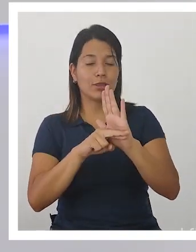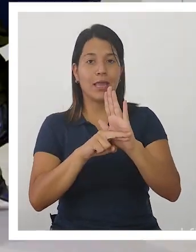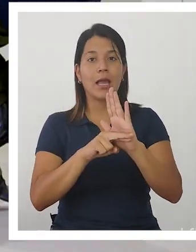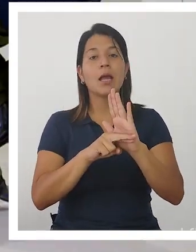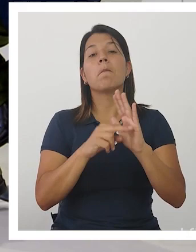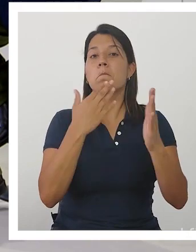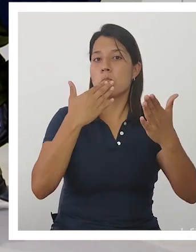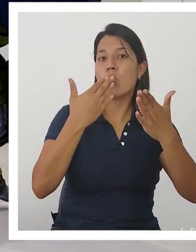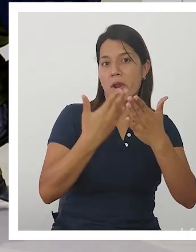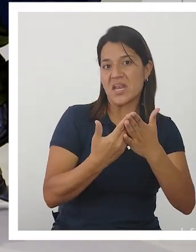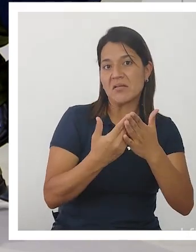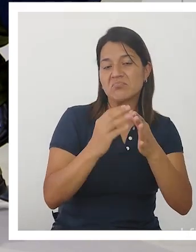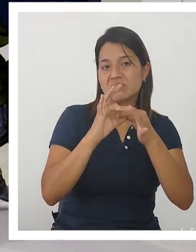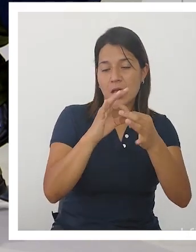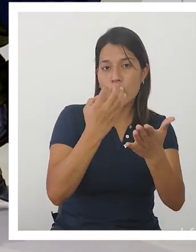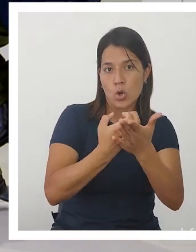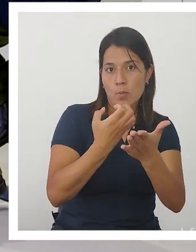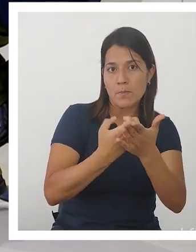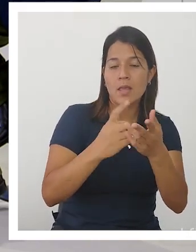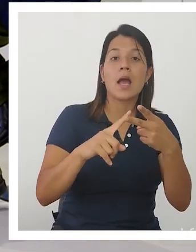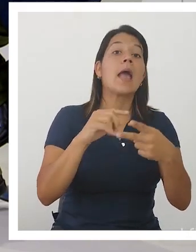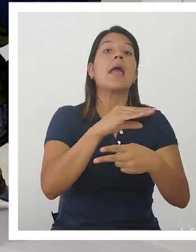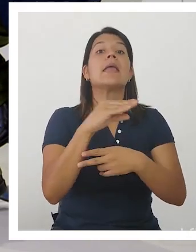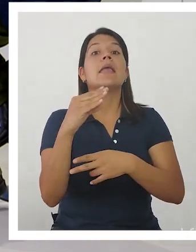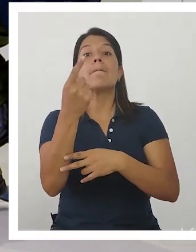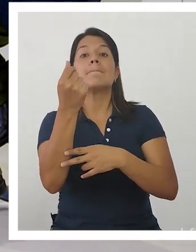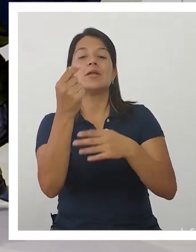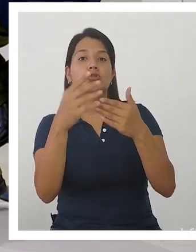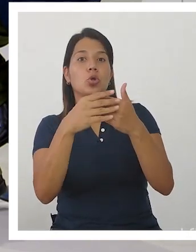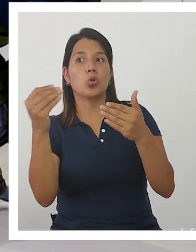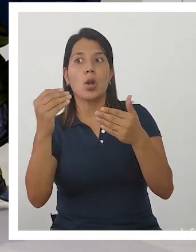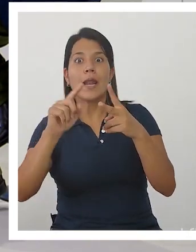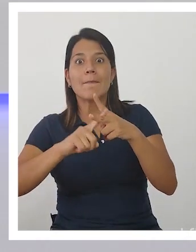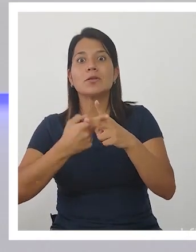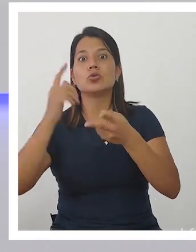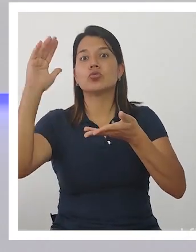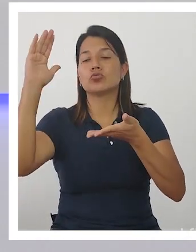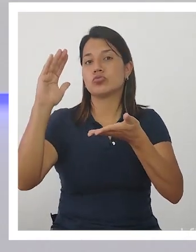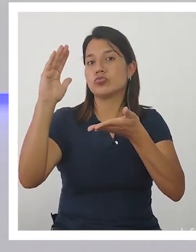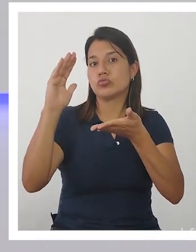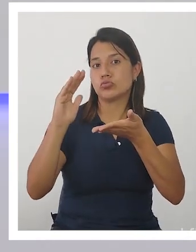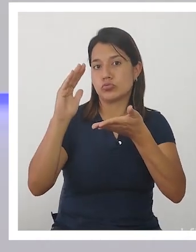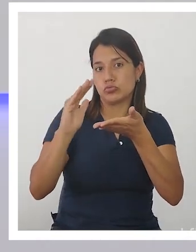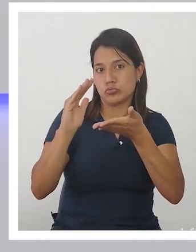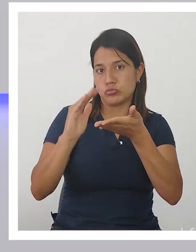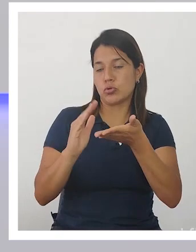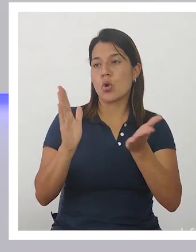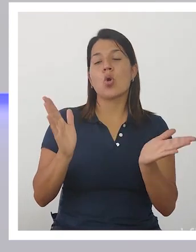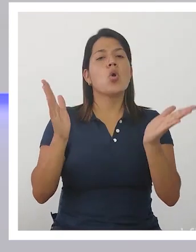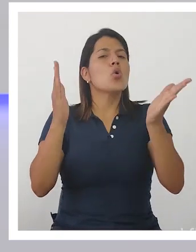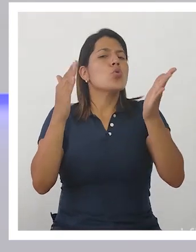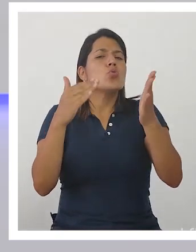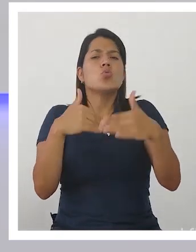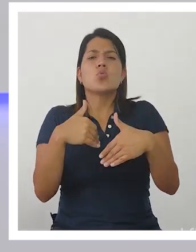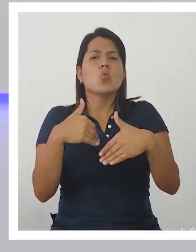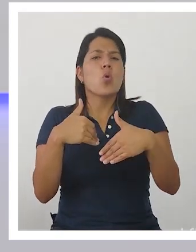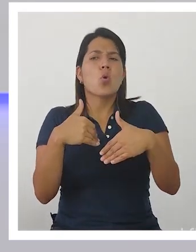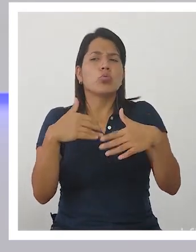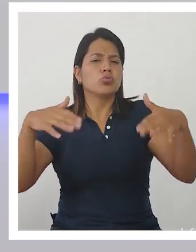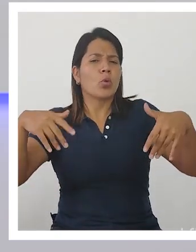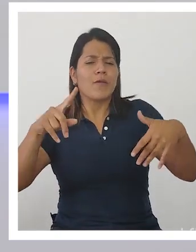dólares en la economía, por tanto el tipo de cambio viene para abajo, no hay algo que haga que el tipo de cambio empiece a subir